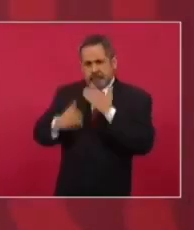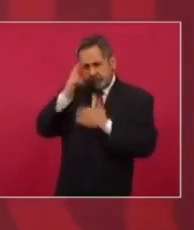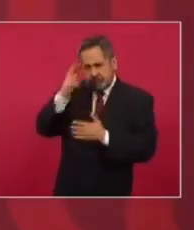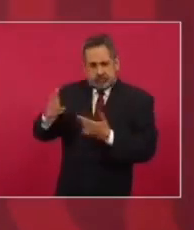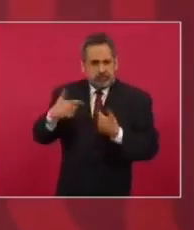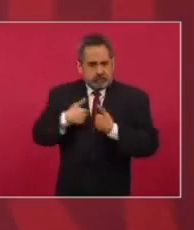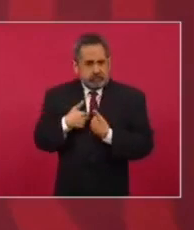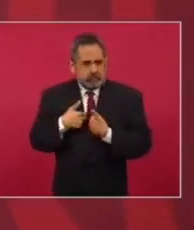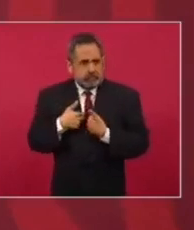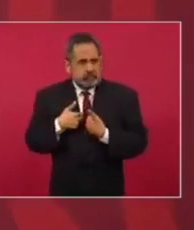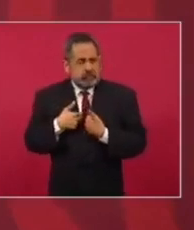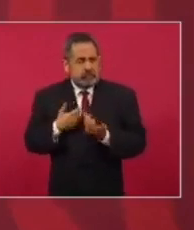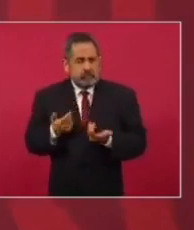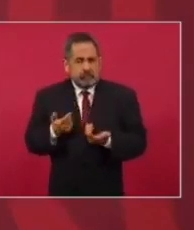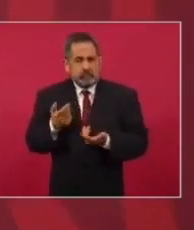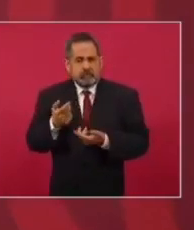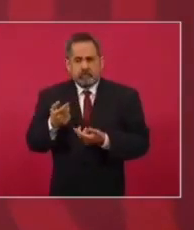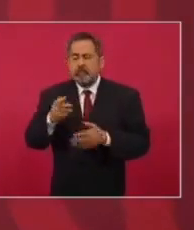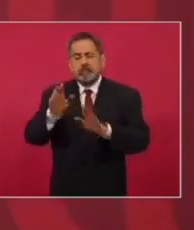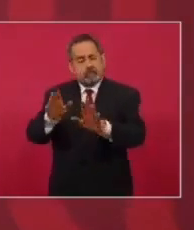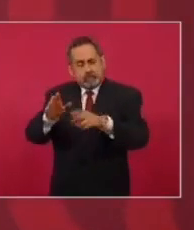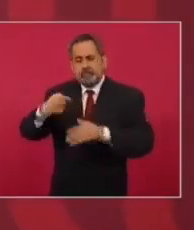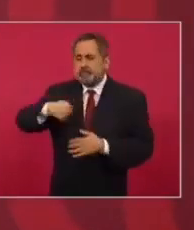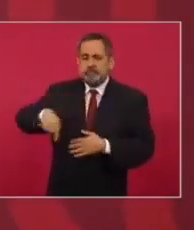podemos este